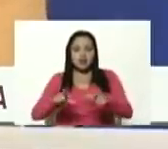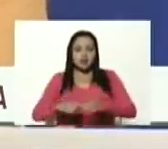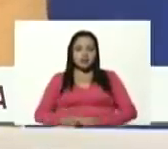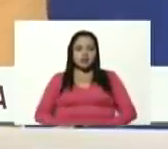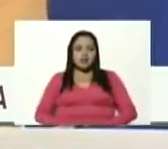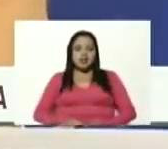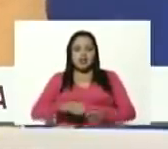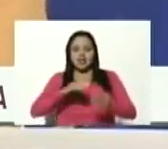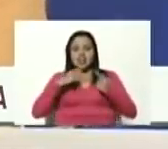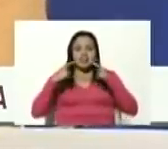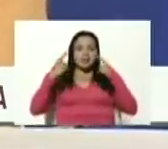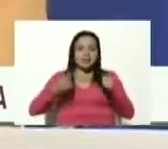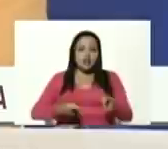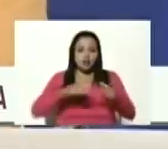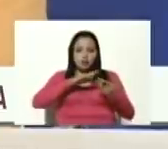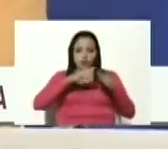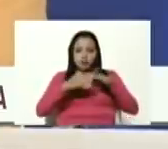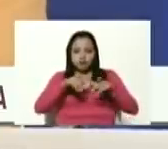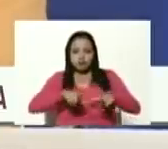¿verdad?